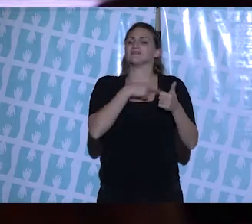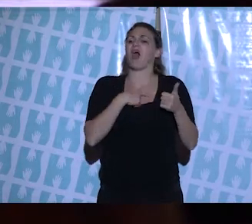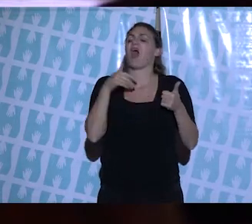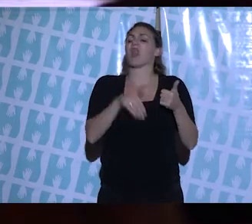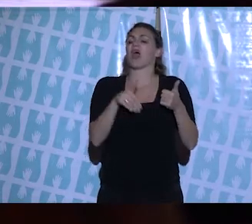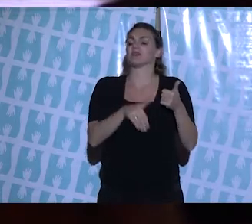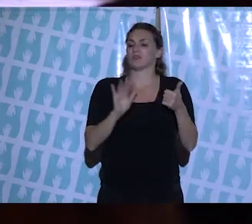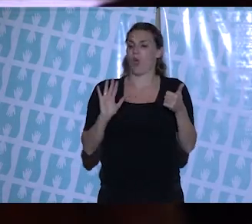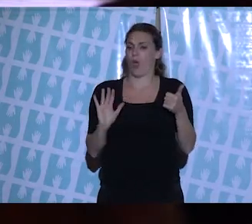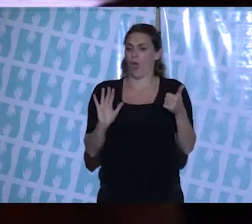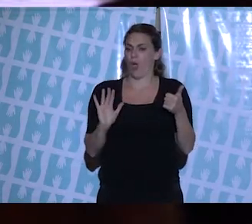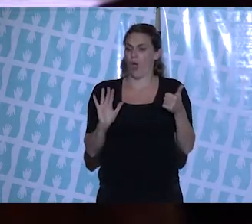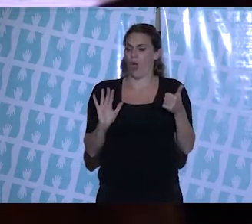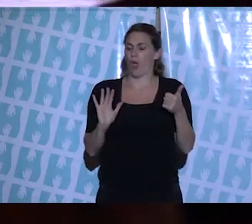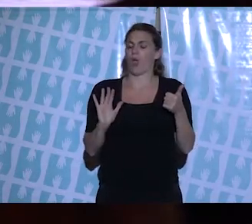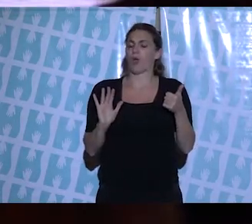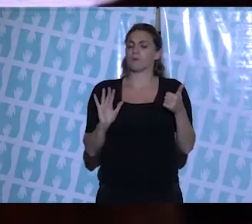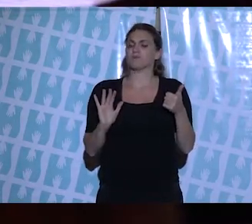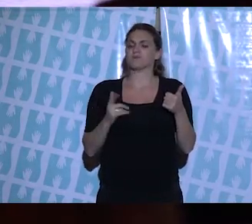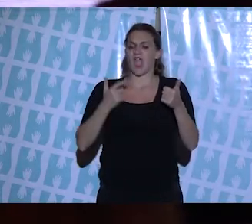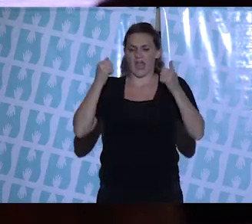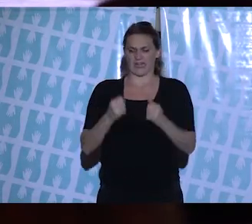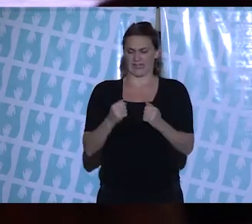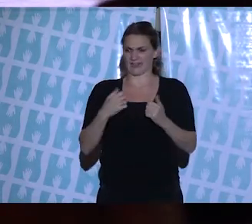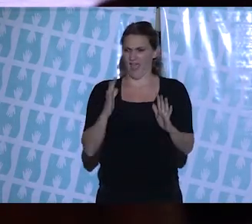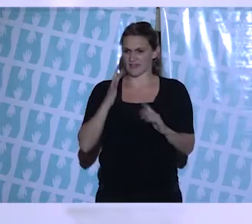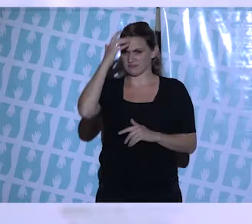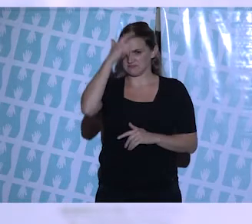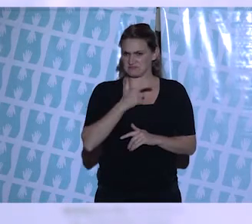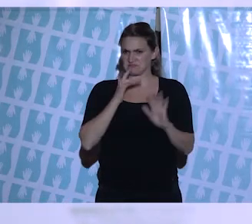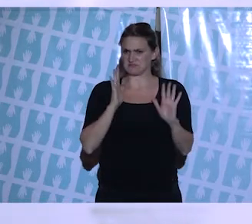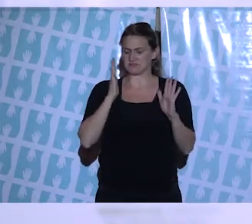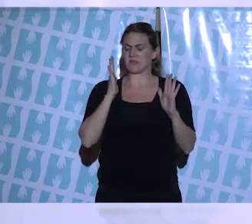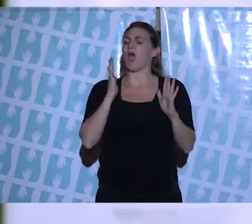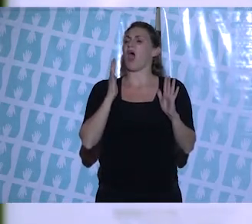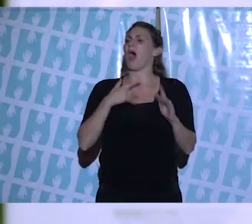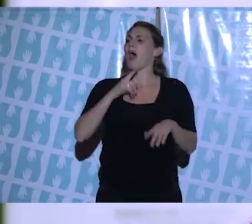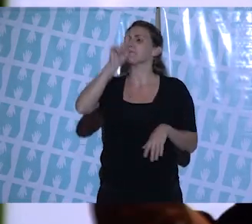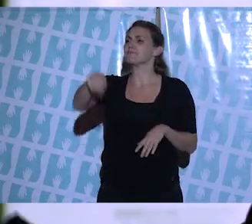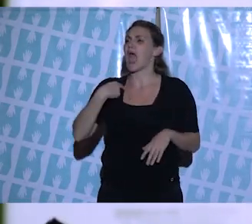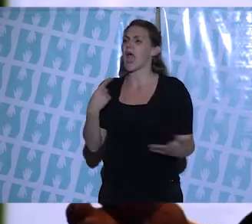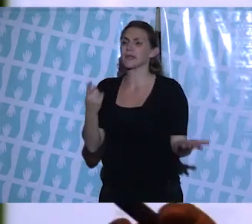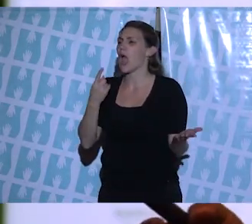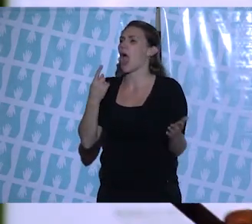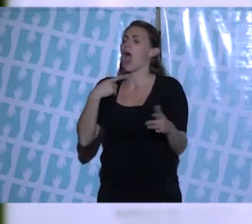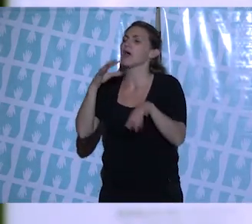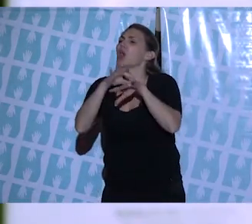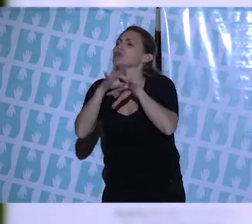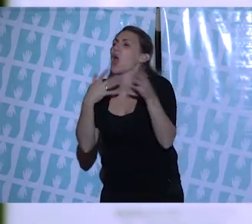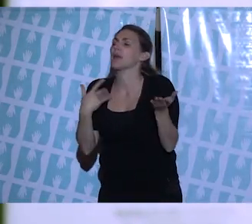lentitud. La rigidez, que muchos pacientes vienen a la consulta y le dicen, me siento muy